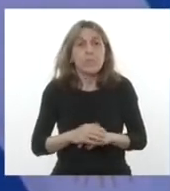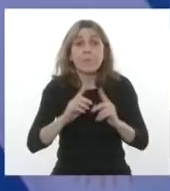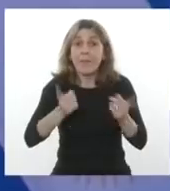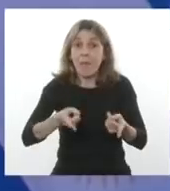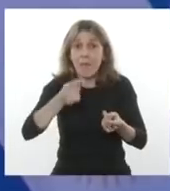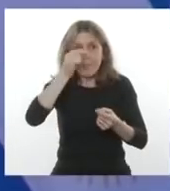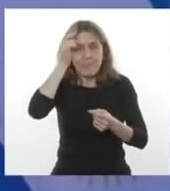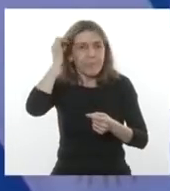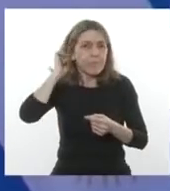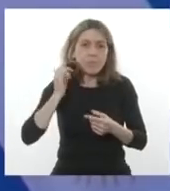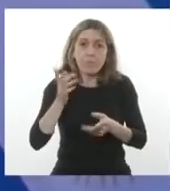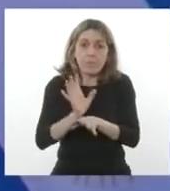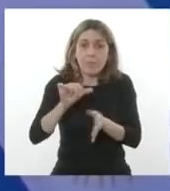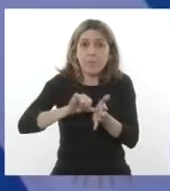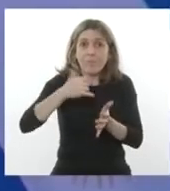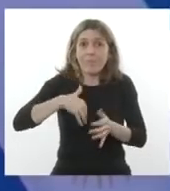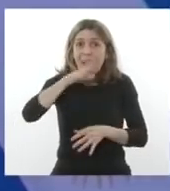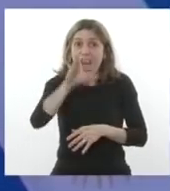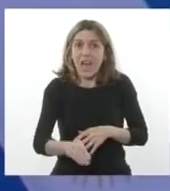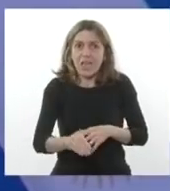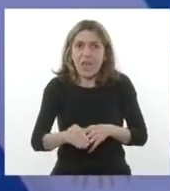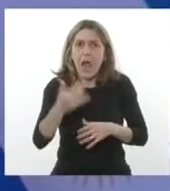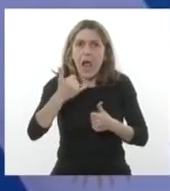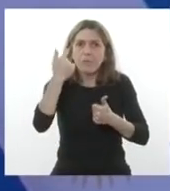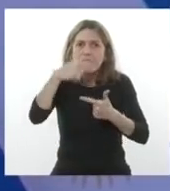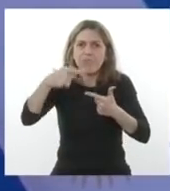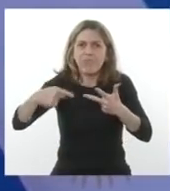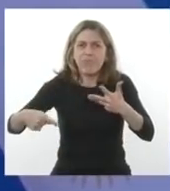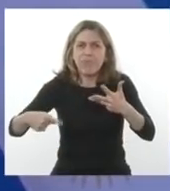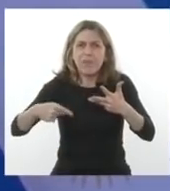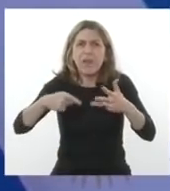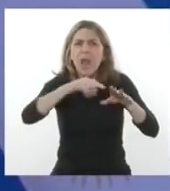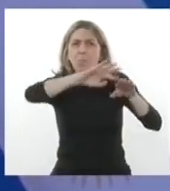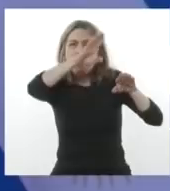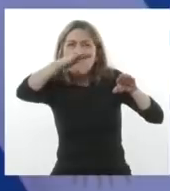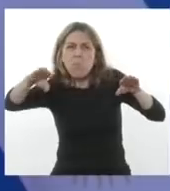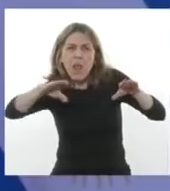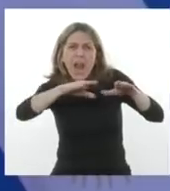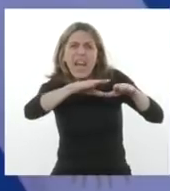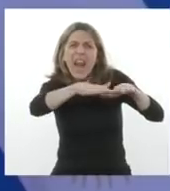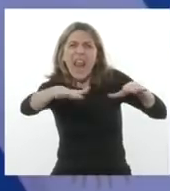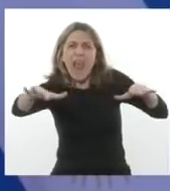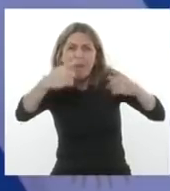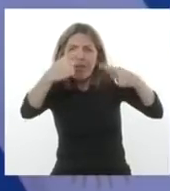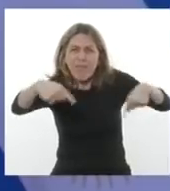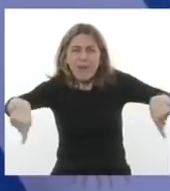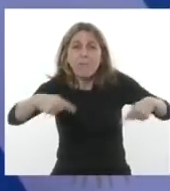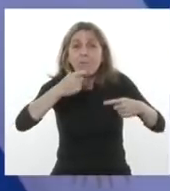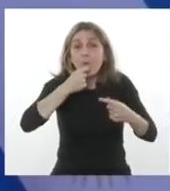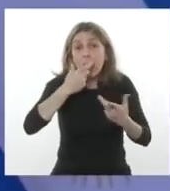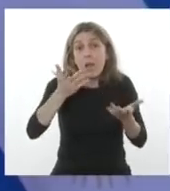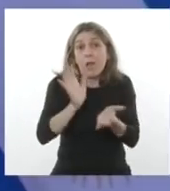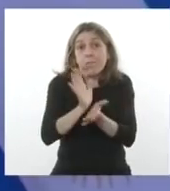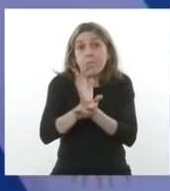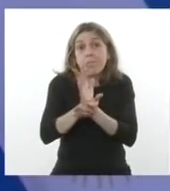También es un país diverso geográficamente, que va desde